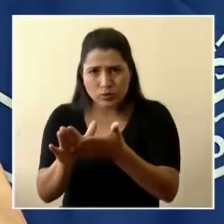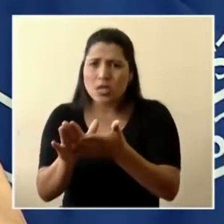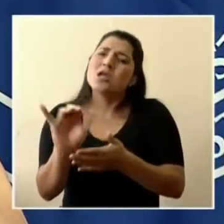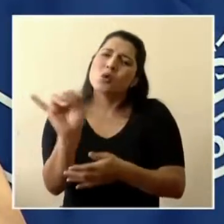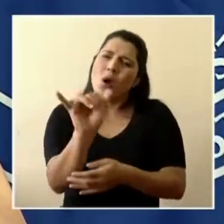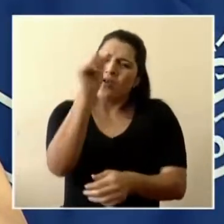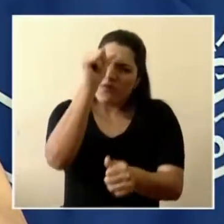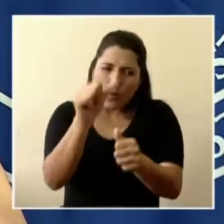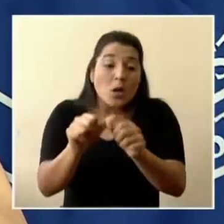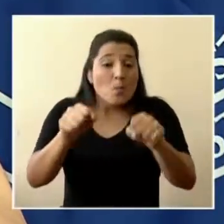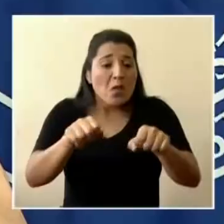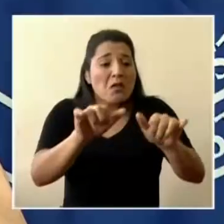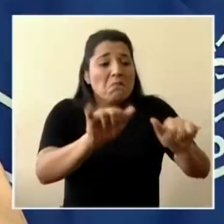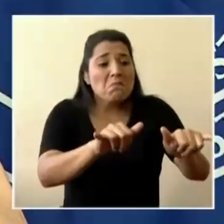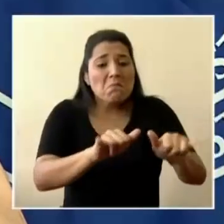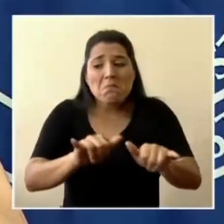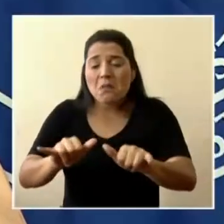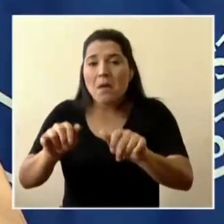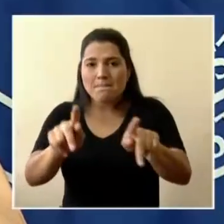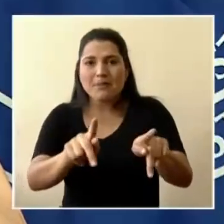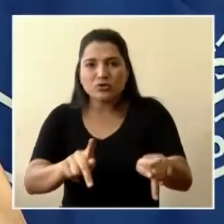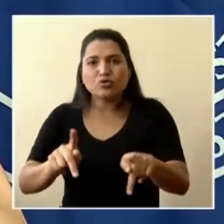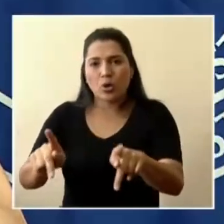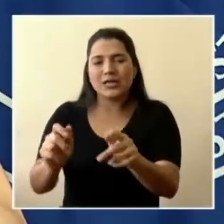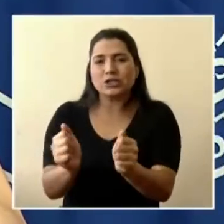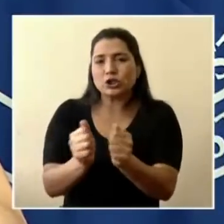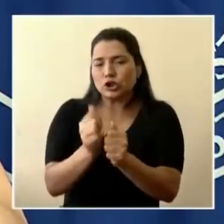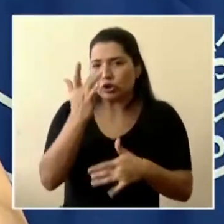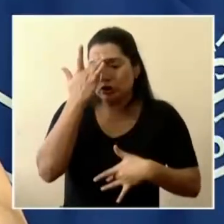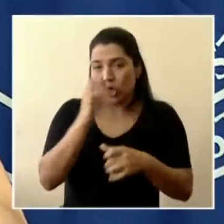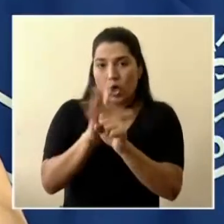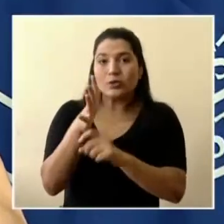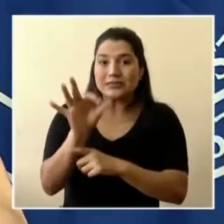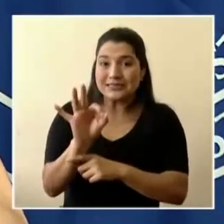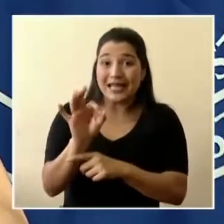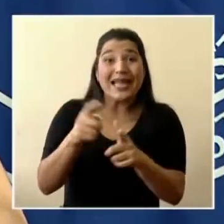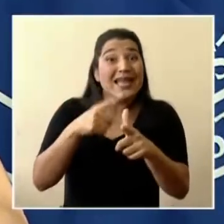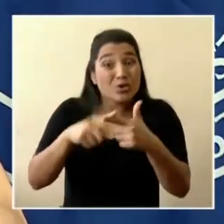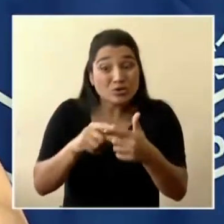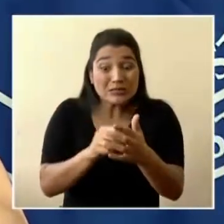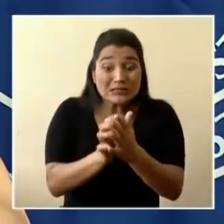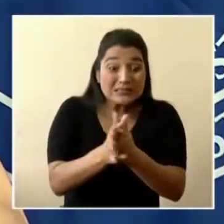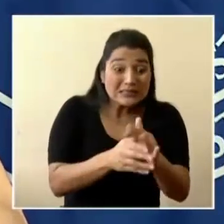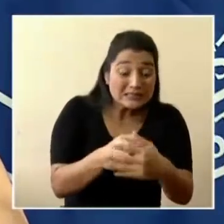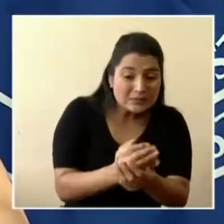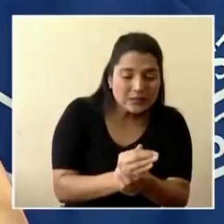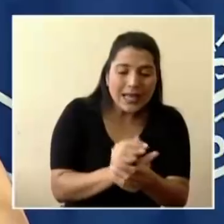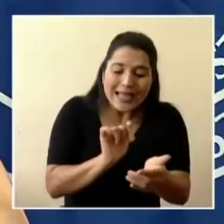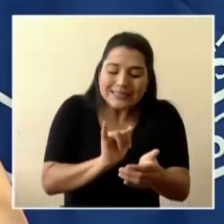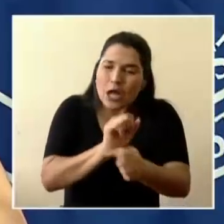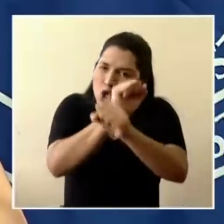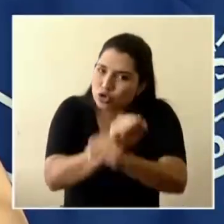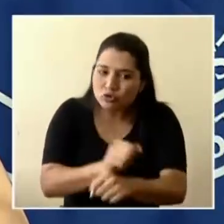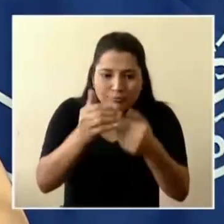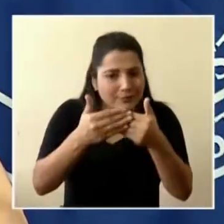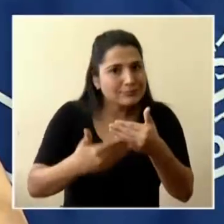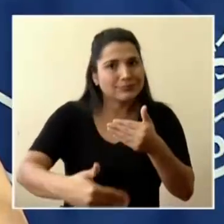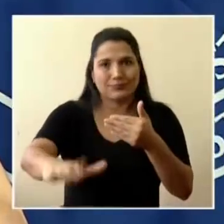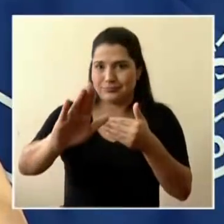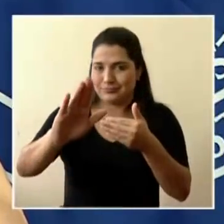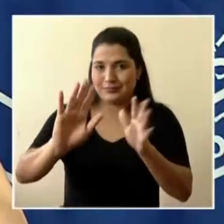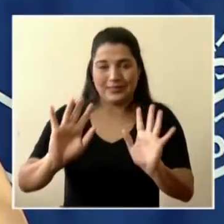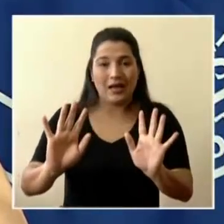ocupamos seguir fuertes, decididos en que eso tiene que convertirse en un hábito para evitar infecciones, no solamente ya